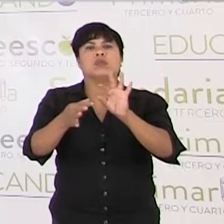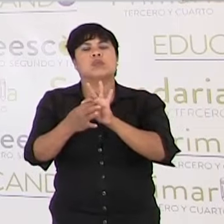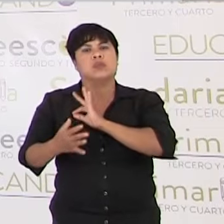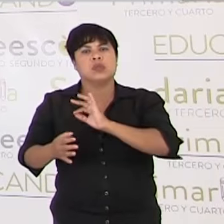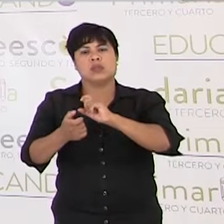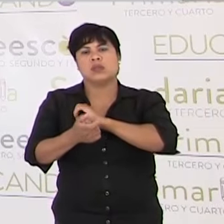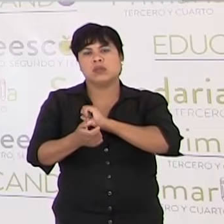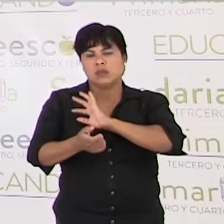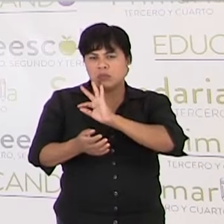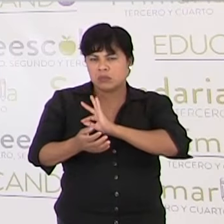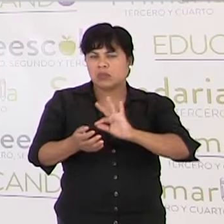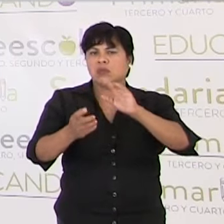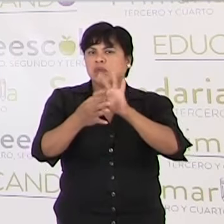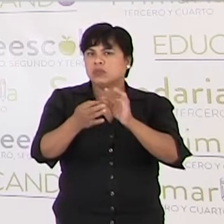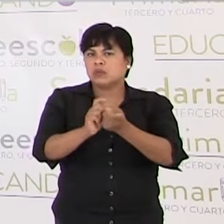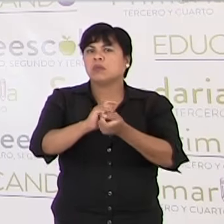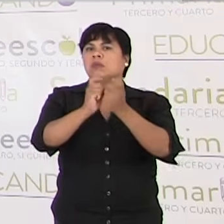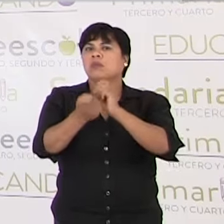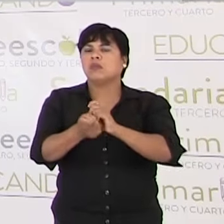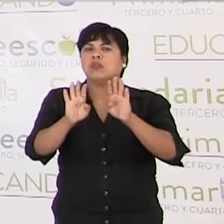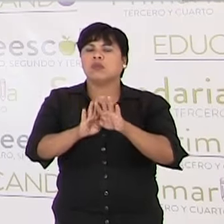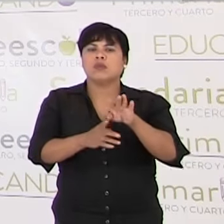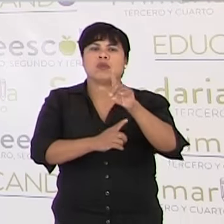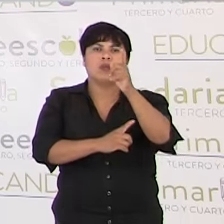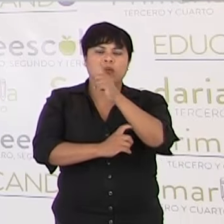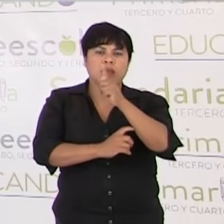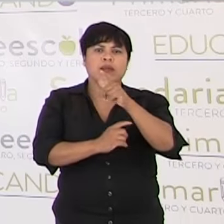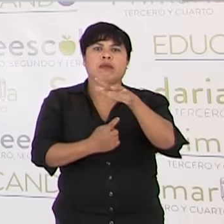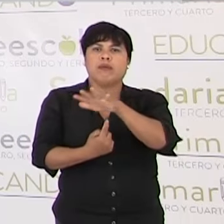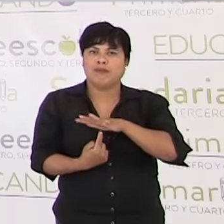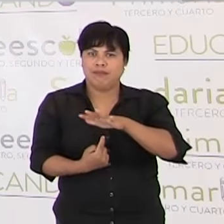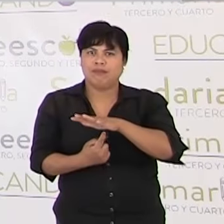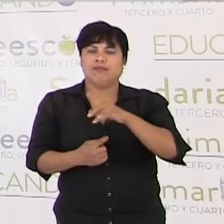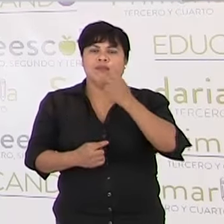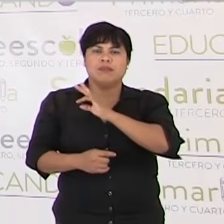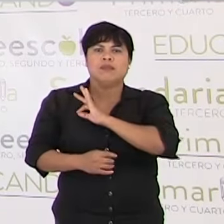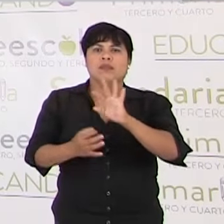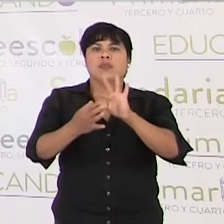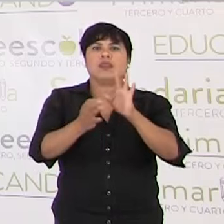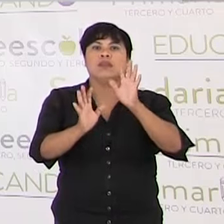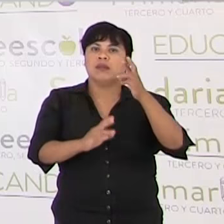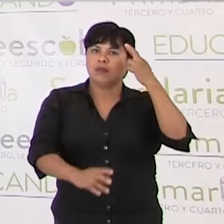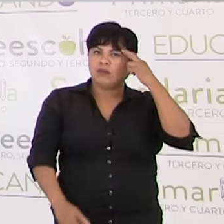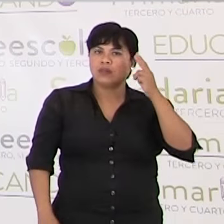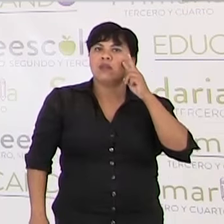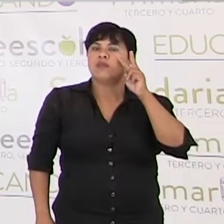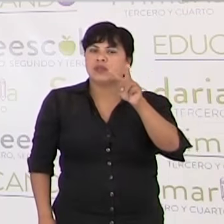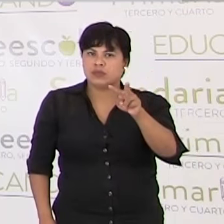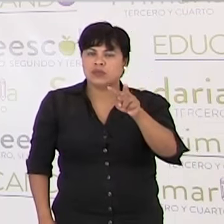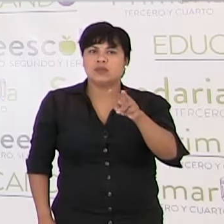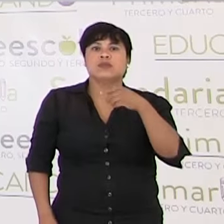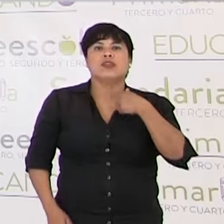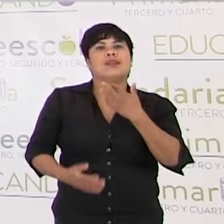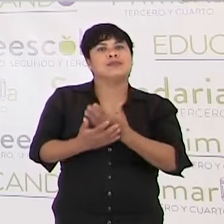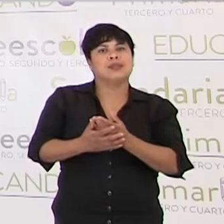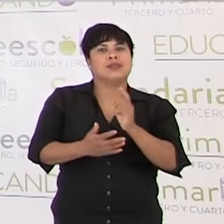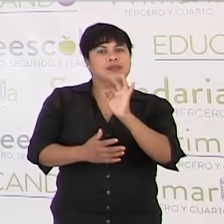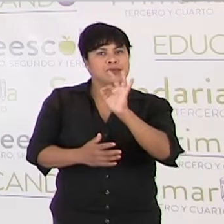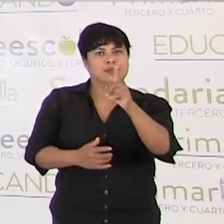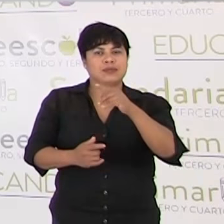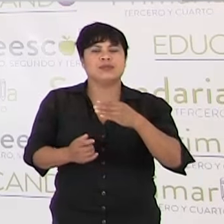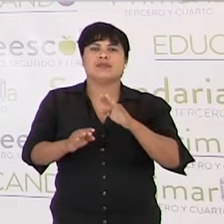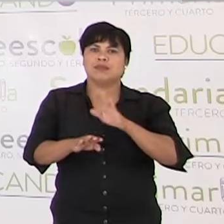al lenguaje verbal o al lenguaje común, y aquí ya lo tenemos, ya lo recordamos, ya lo vimos, ¿sí? Espero que haya